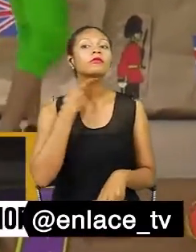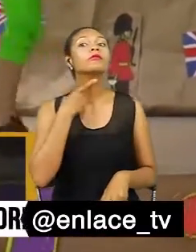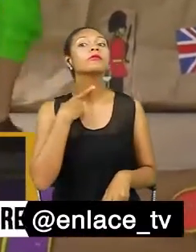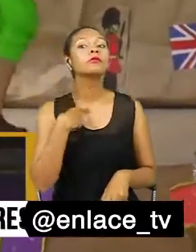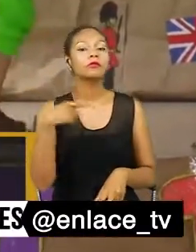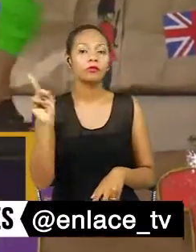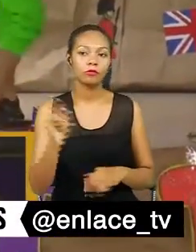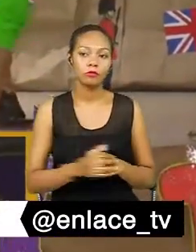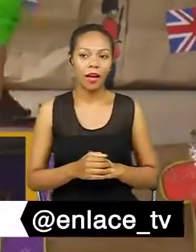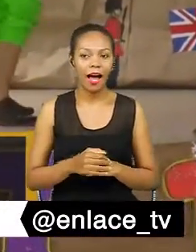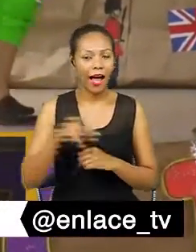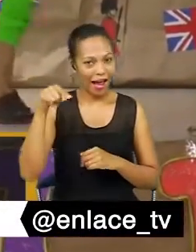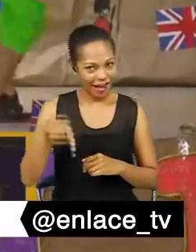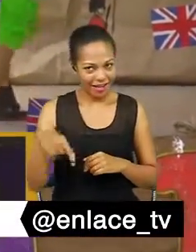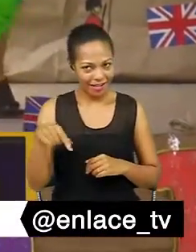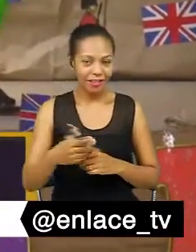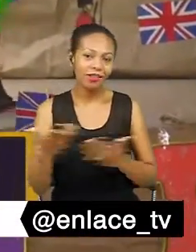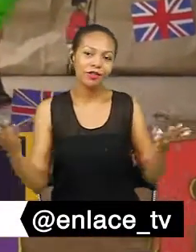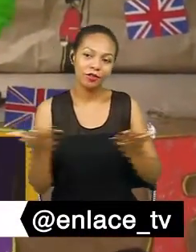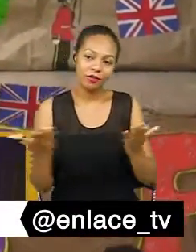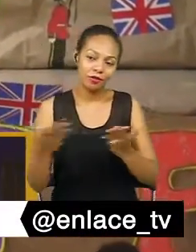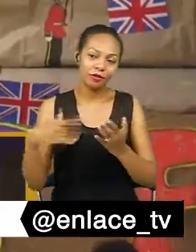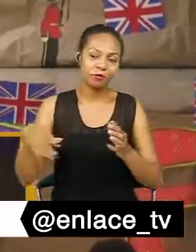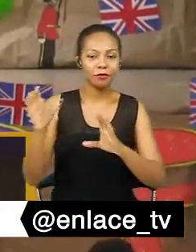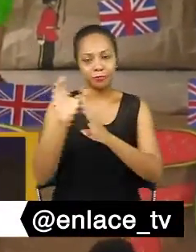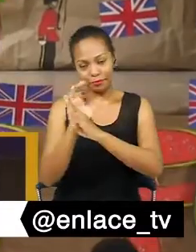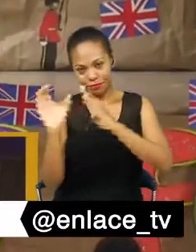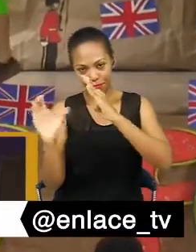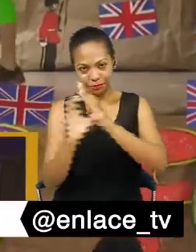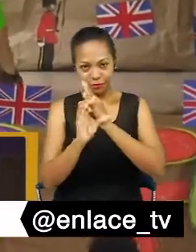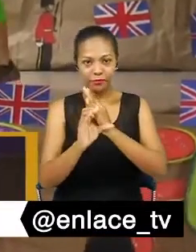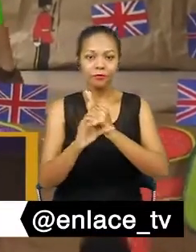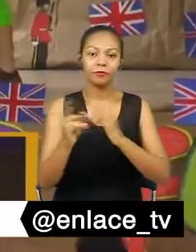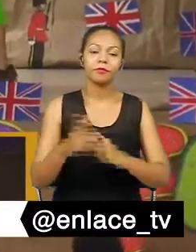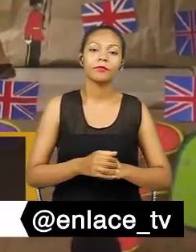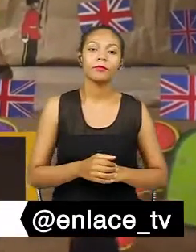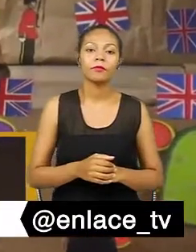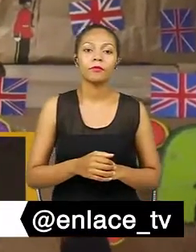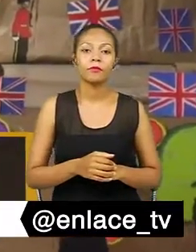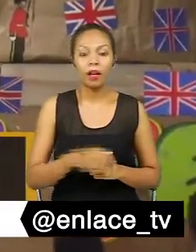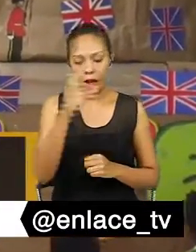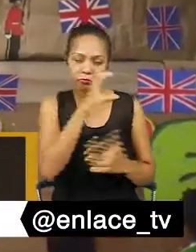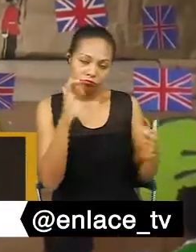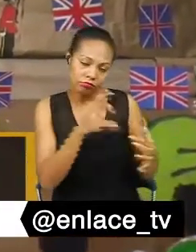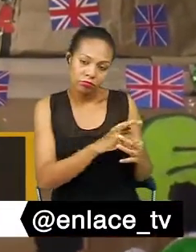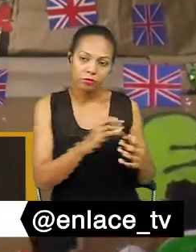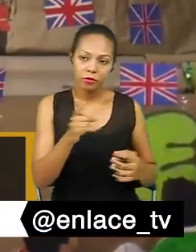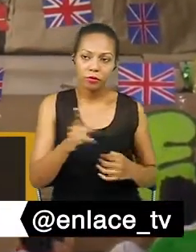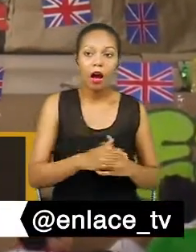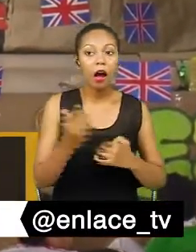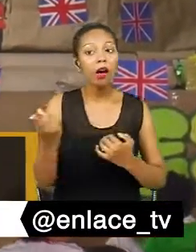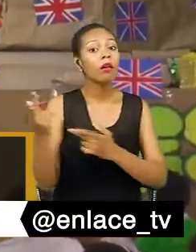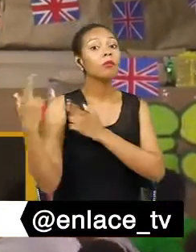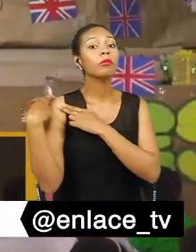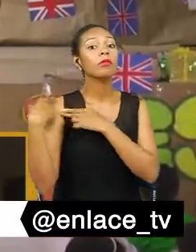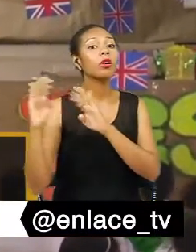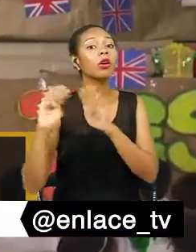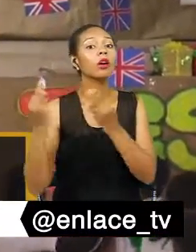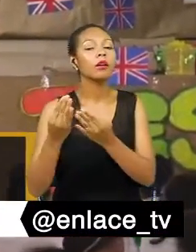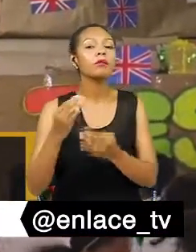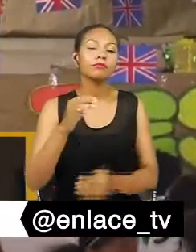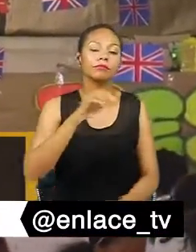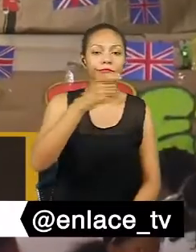que se lleva a cabo aquí en el auditorio de la Escuela Central Integrada de la sede del CAS. Este es un evento organizado por la institución educativa